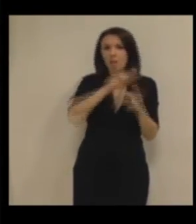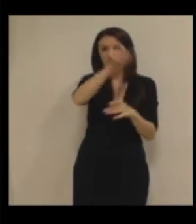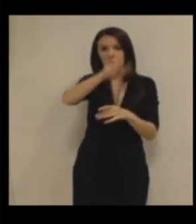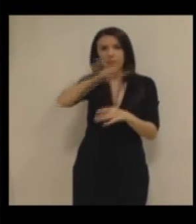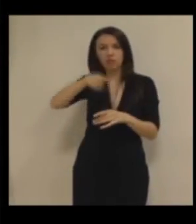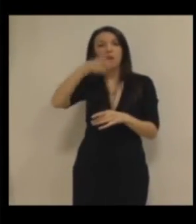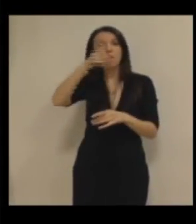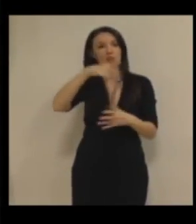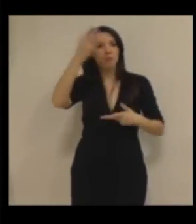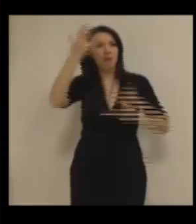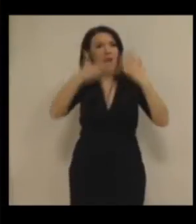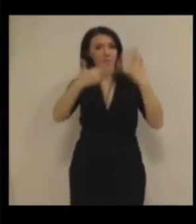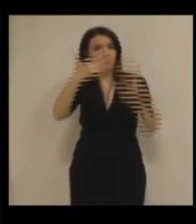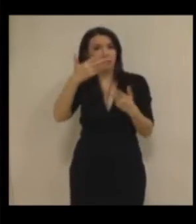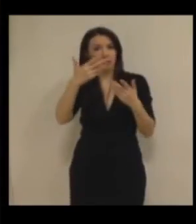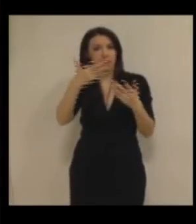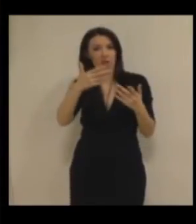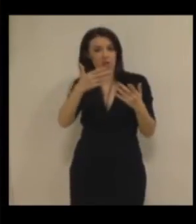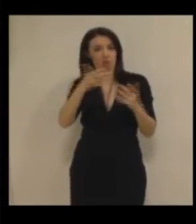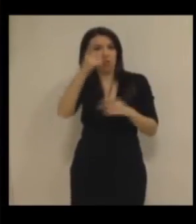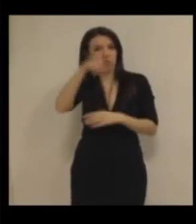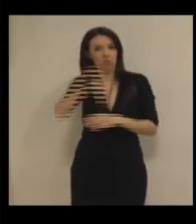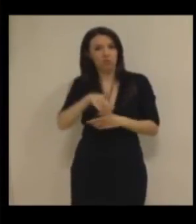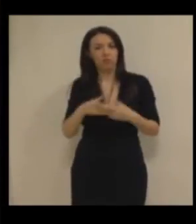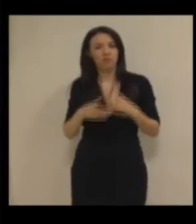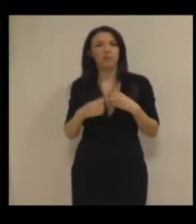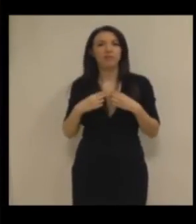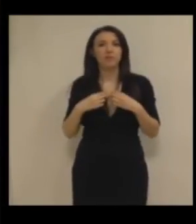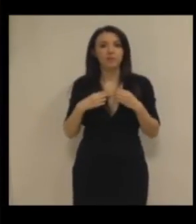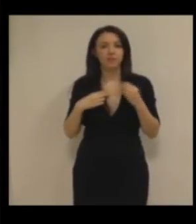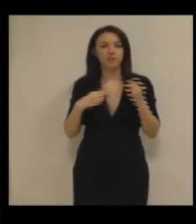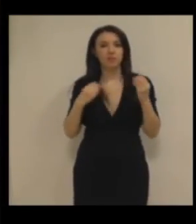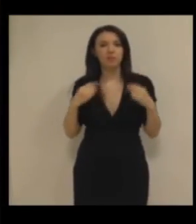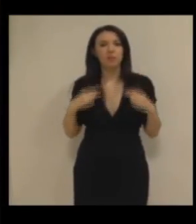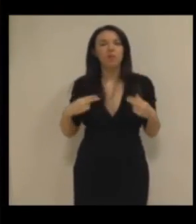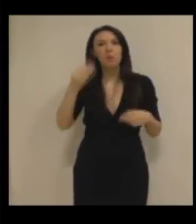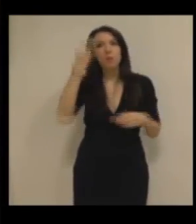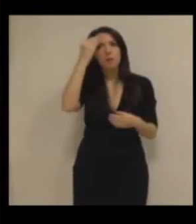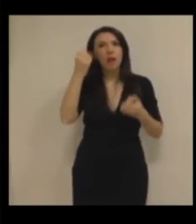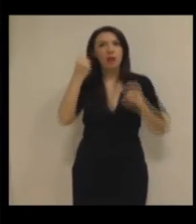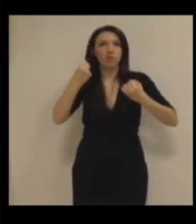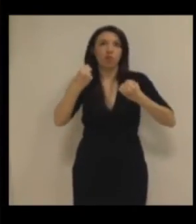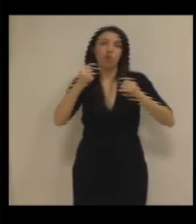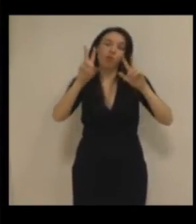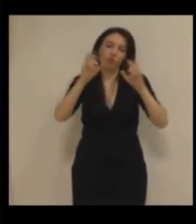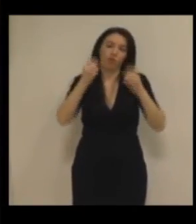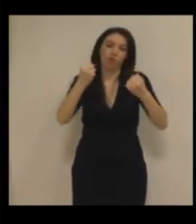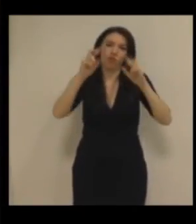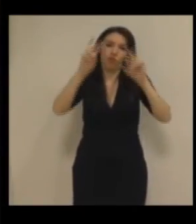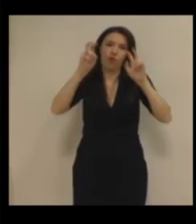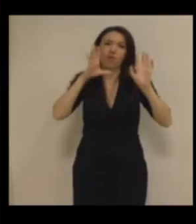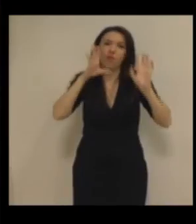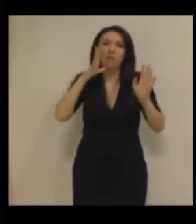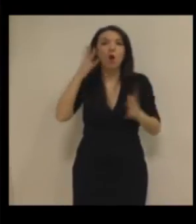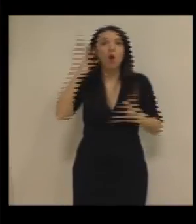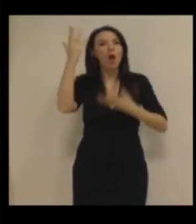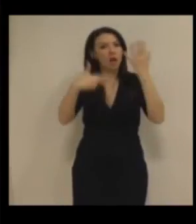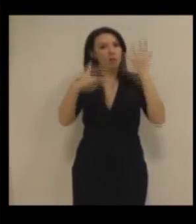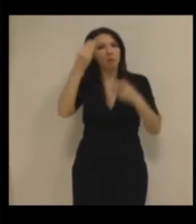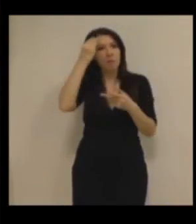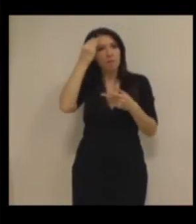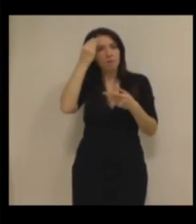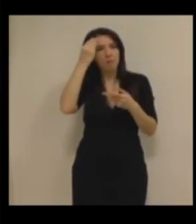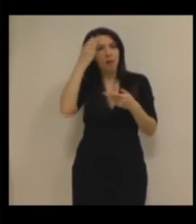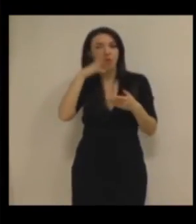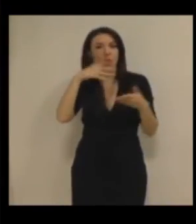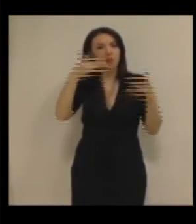misma administración. Yo creo que para hacer más fuerza entre comillas, porque yo creo que la administración cada vez afortunadamente es más